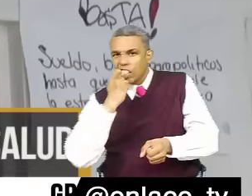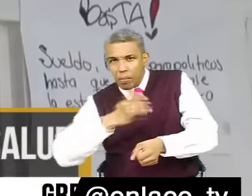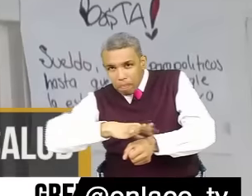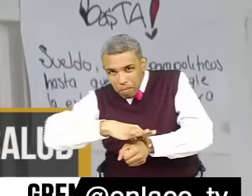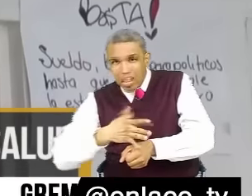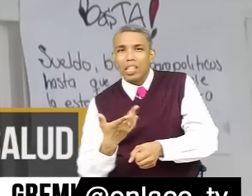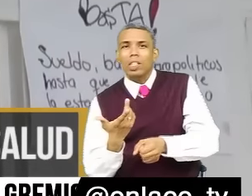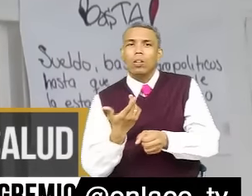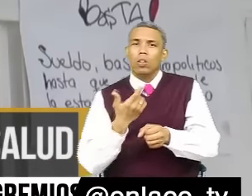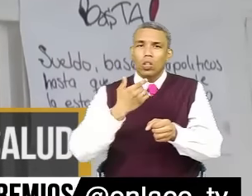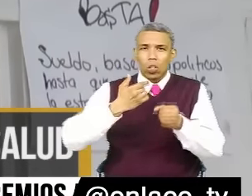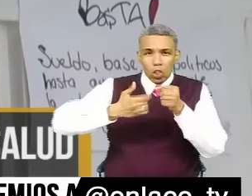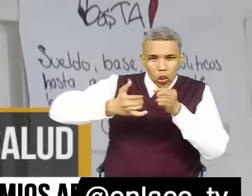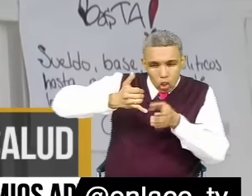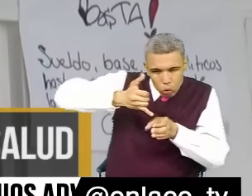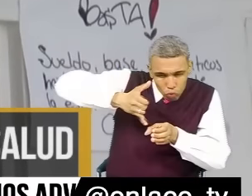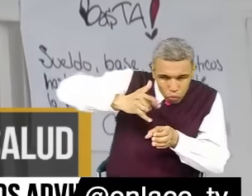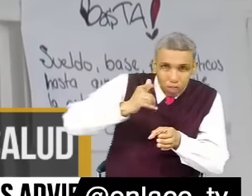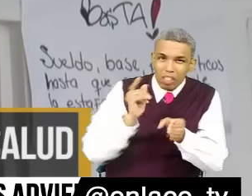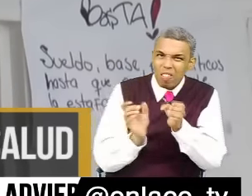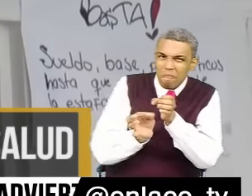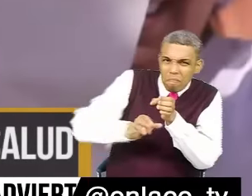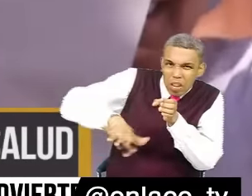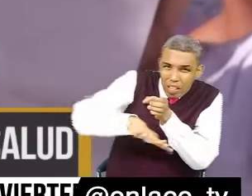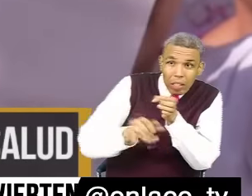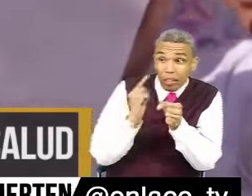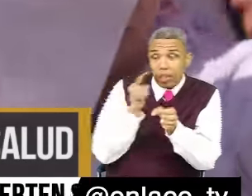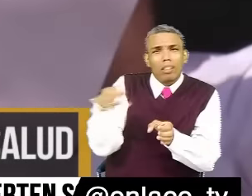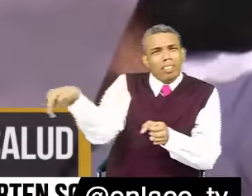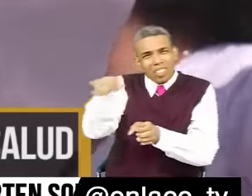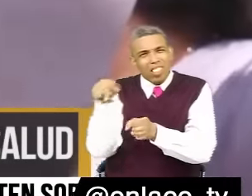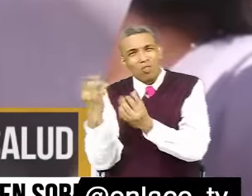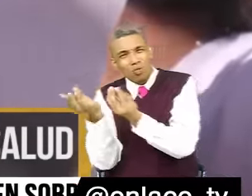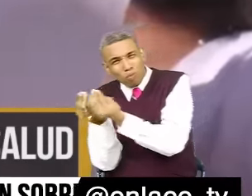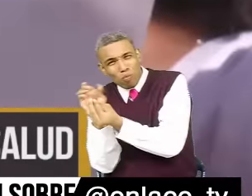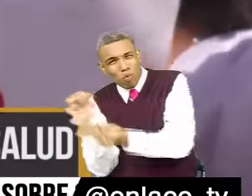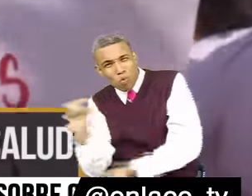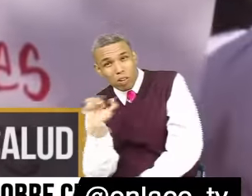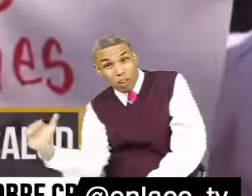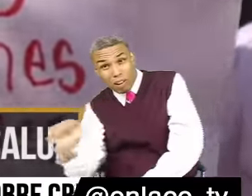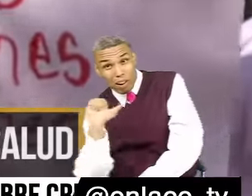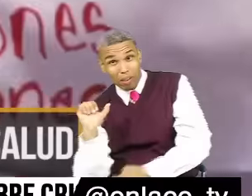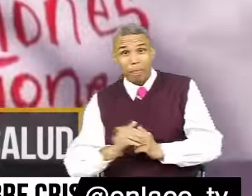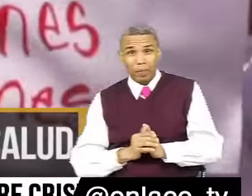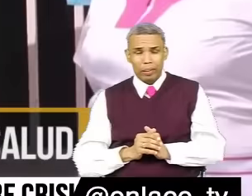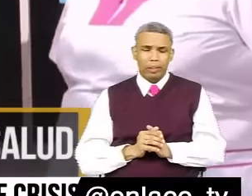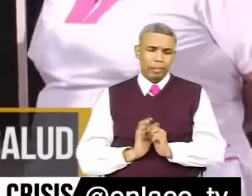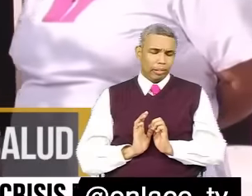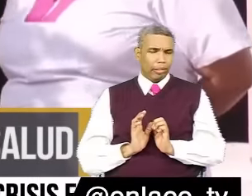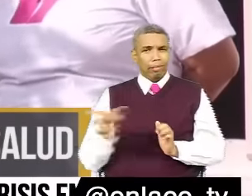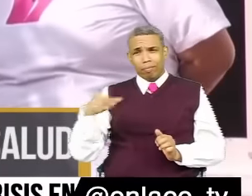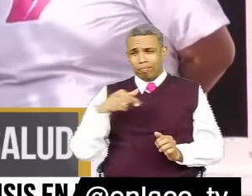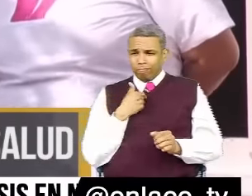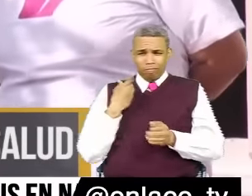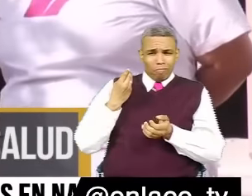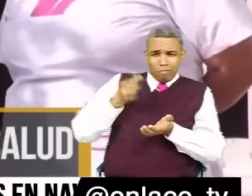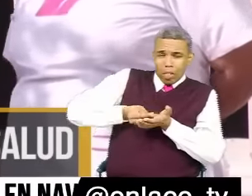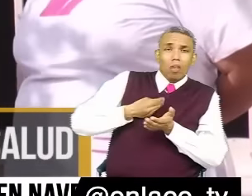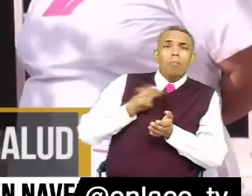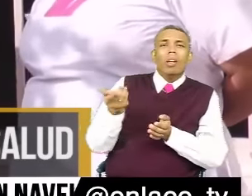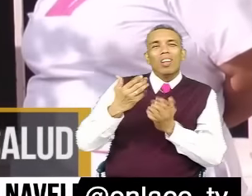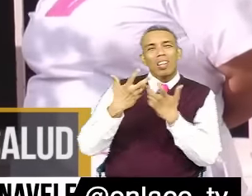promotores, bacteriólogos y otros especialistas de la salud coinciden en asegurar que la contratista Ha Salud IPS les incumplió una vez más